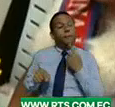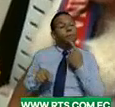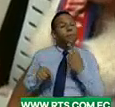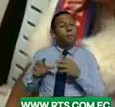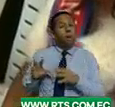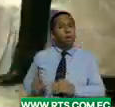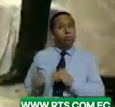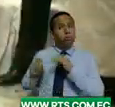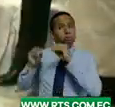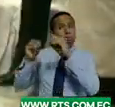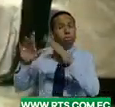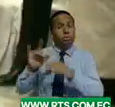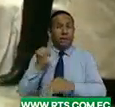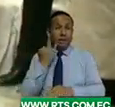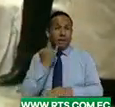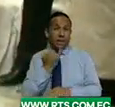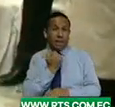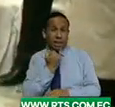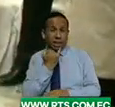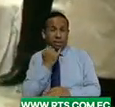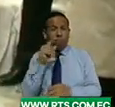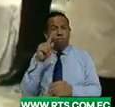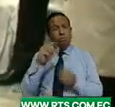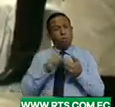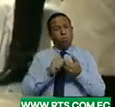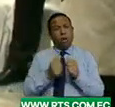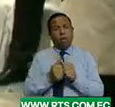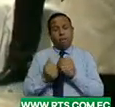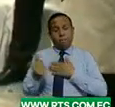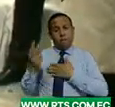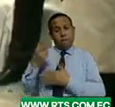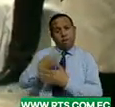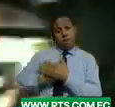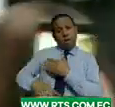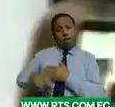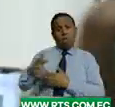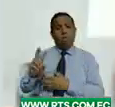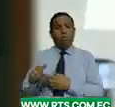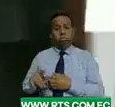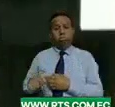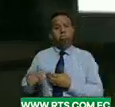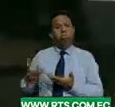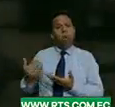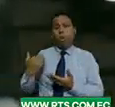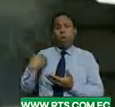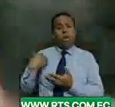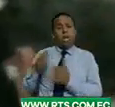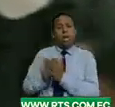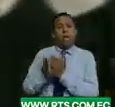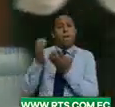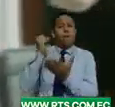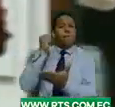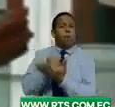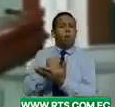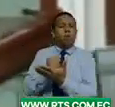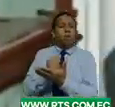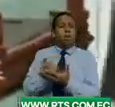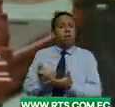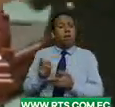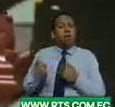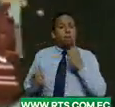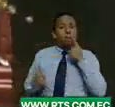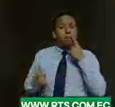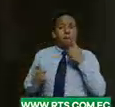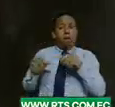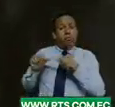algunas dificultades. Una de ellas es que su hijo menor de edad aún no obtiene el pasaporte diplomático, ya que su padre no se encuentra en el país y